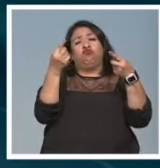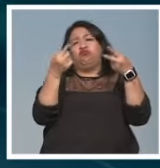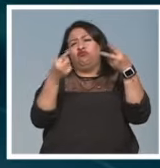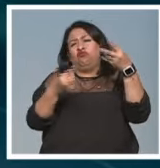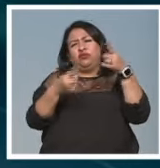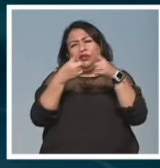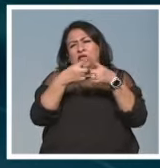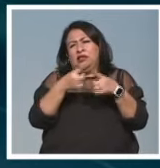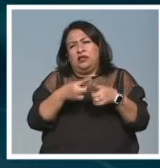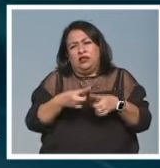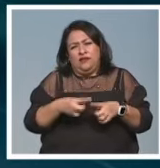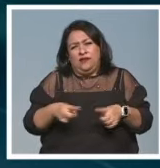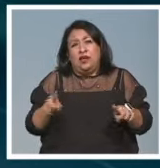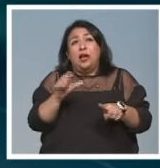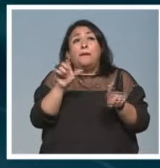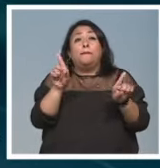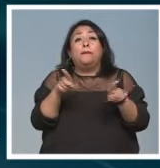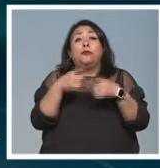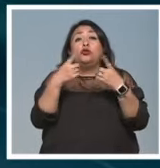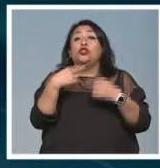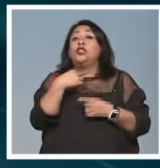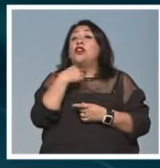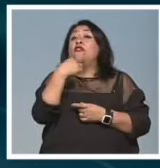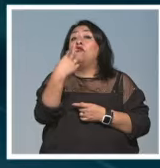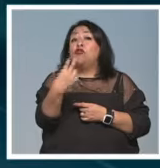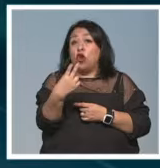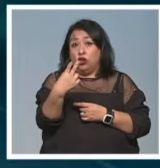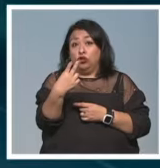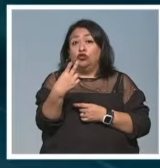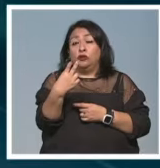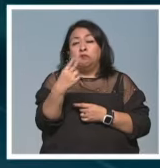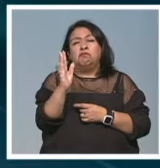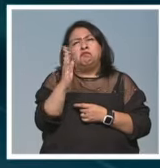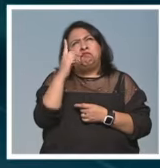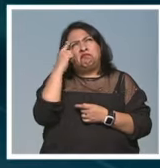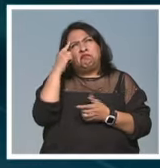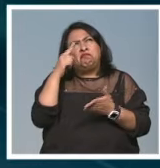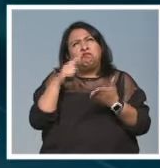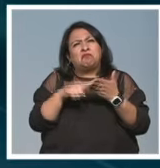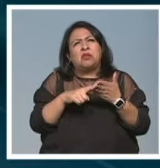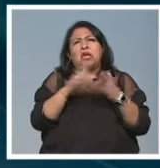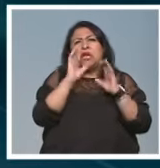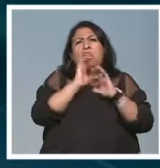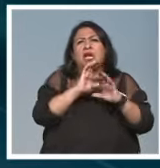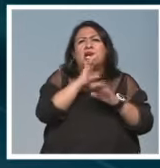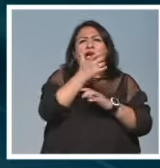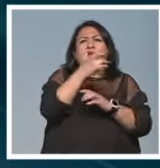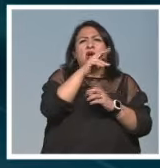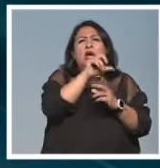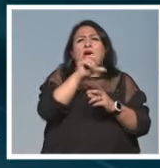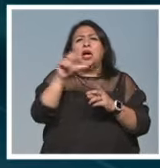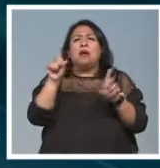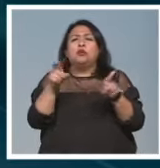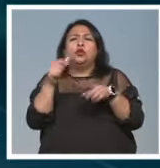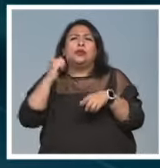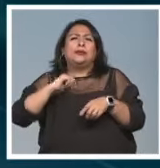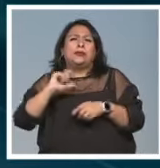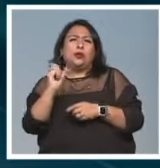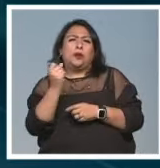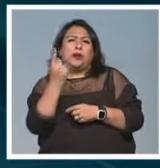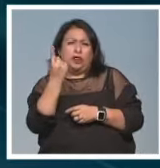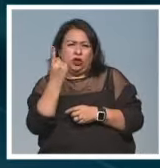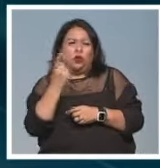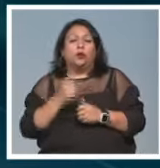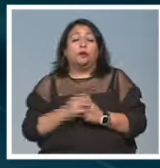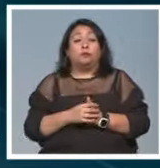repertorio de la música vocal. Yo creo que desde canto gregoriano hasta música del siglo XXI en la